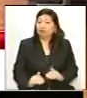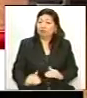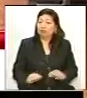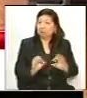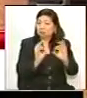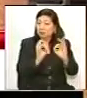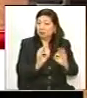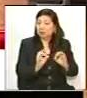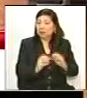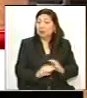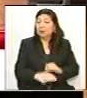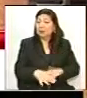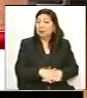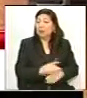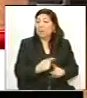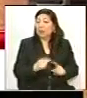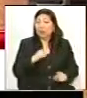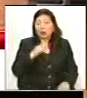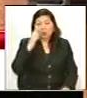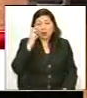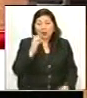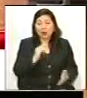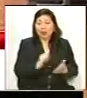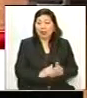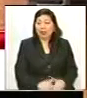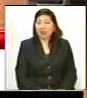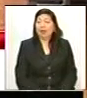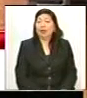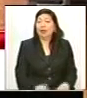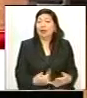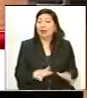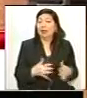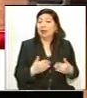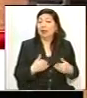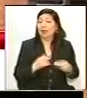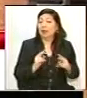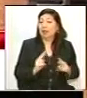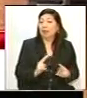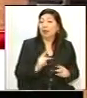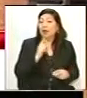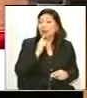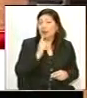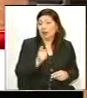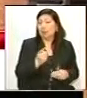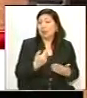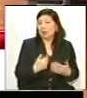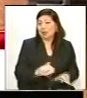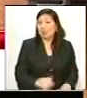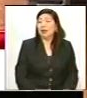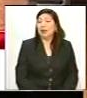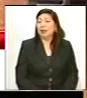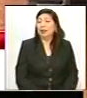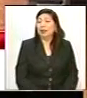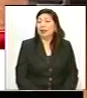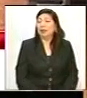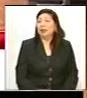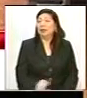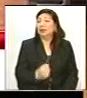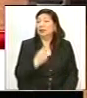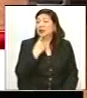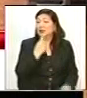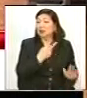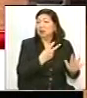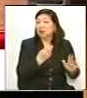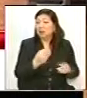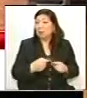correcta administrativamente, pero yo creo que ya eso también se debe denunciar de una vez, porque si dicen